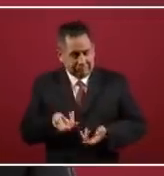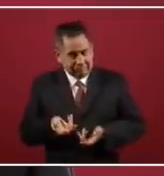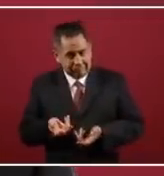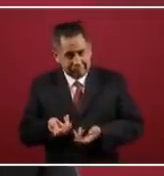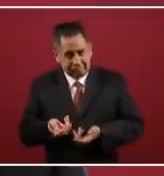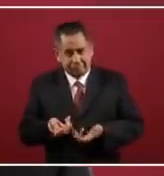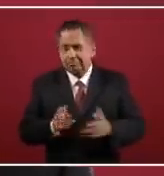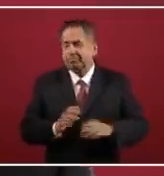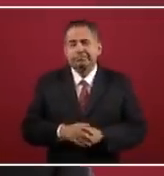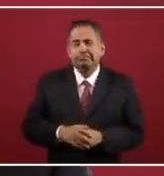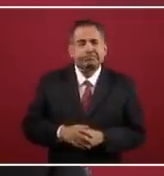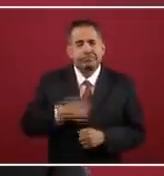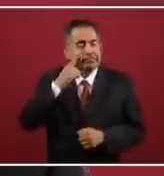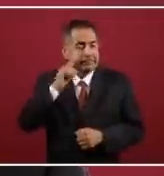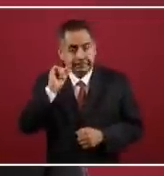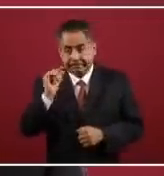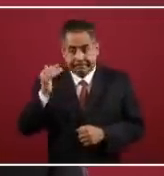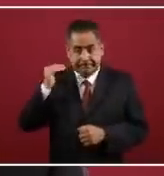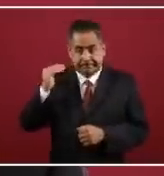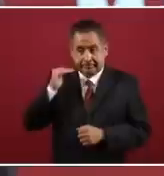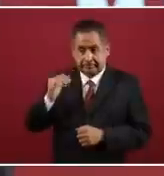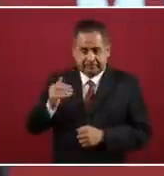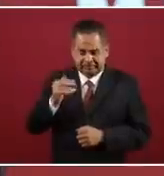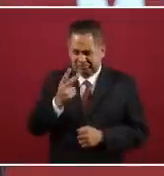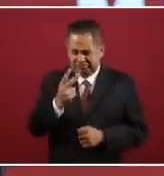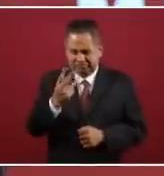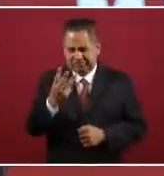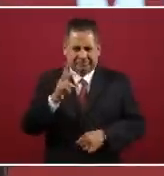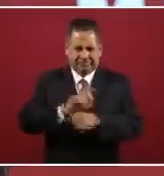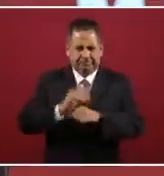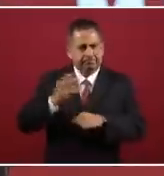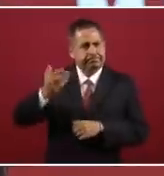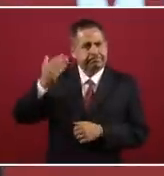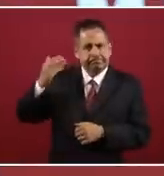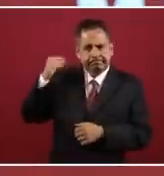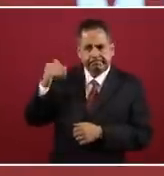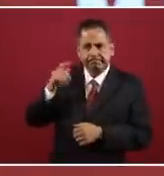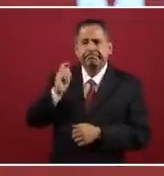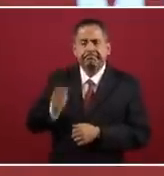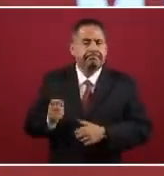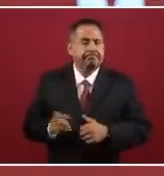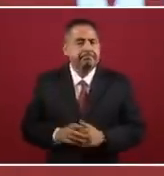Hace unos días, dos, tres días, un